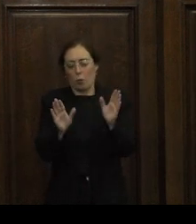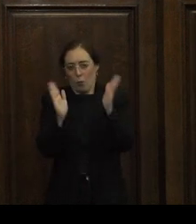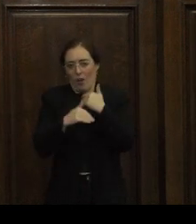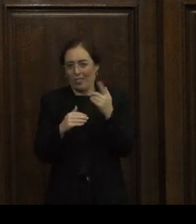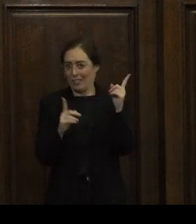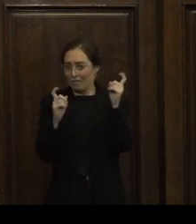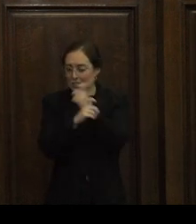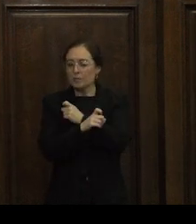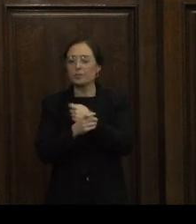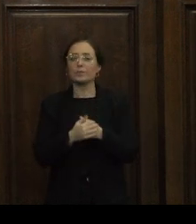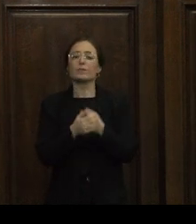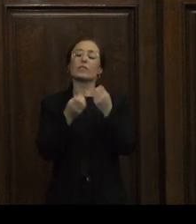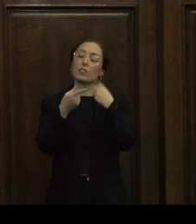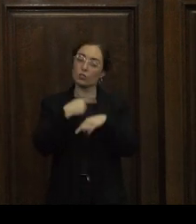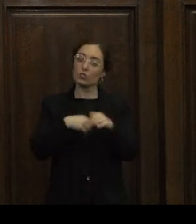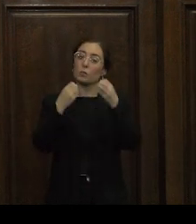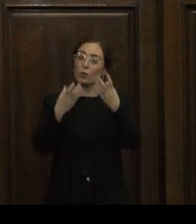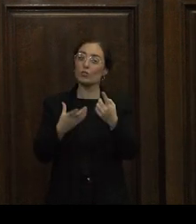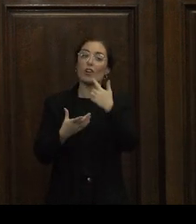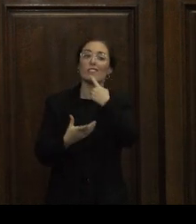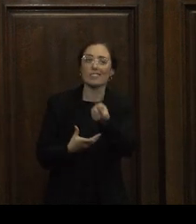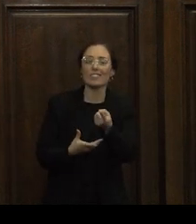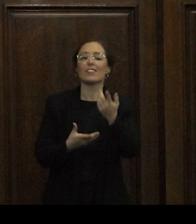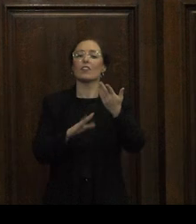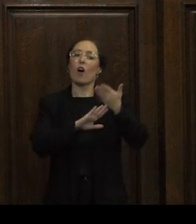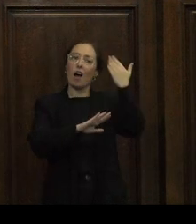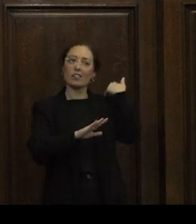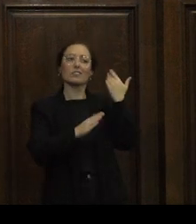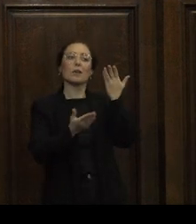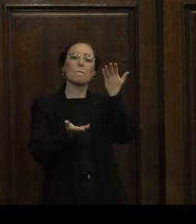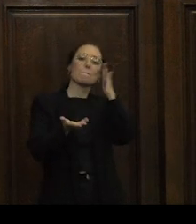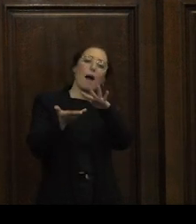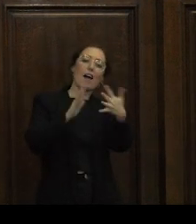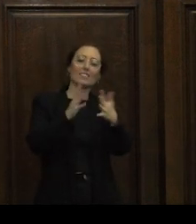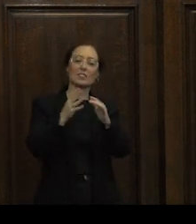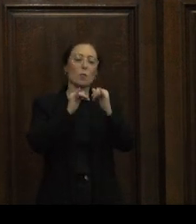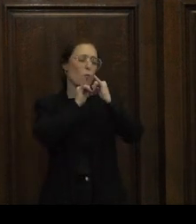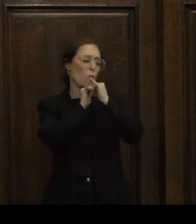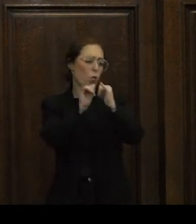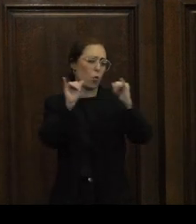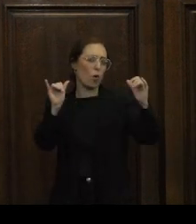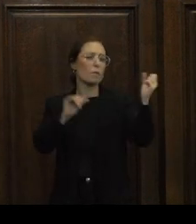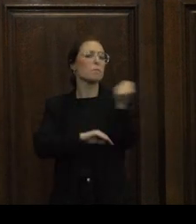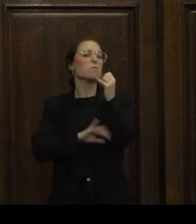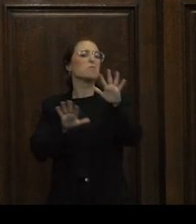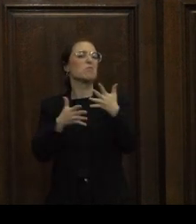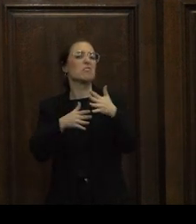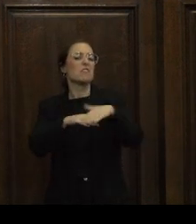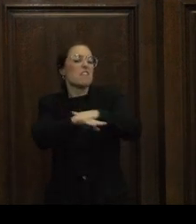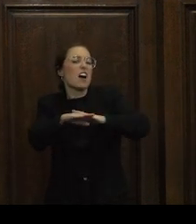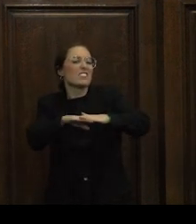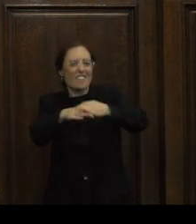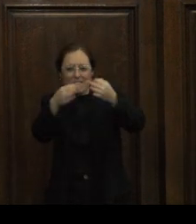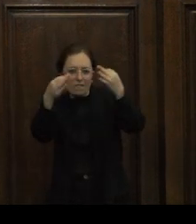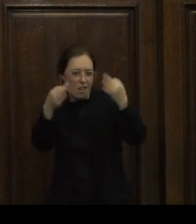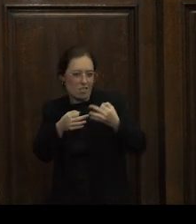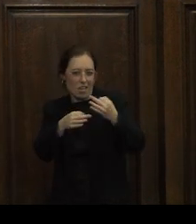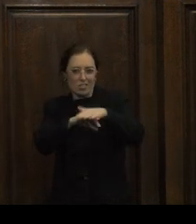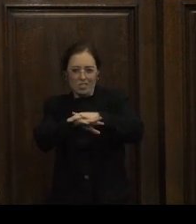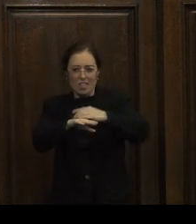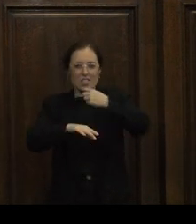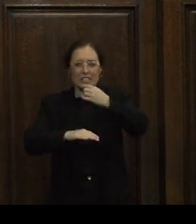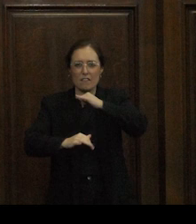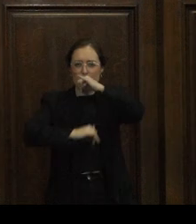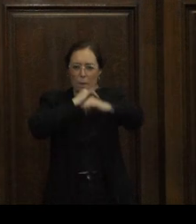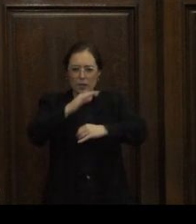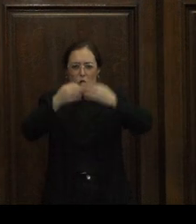Entonces, por eso tiene, digo, un parentesco con la publicidad, porque lo que importa no es la base verdadera,